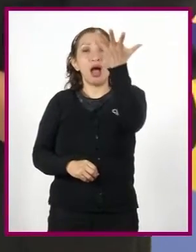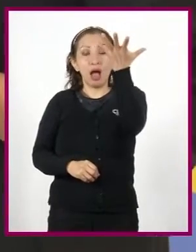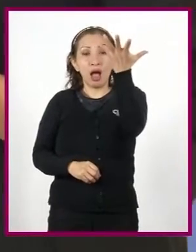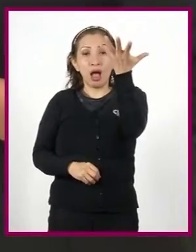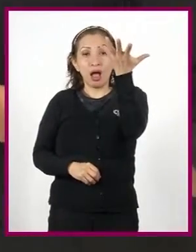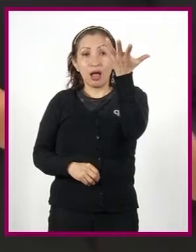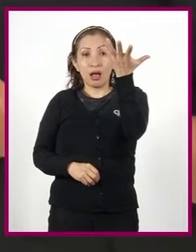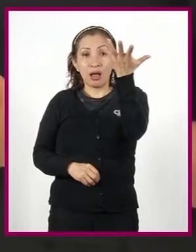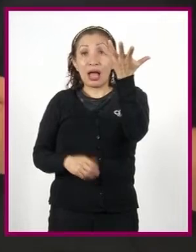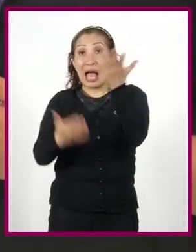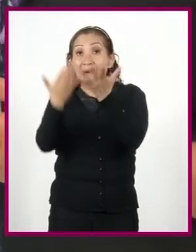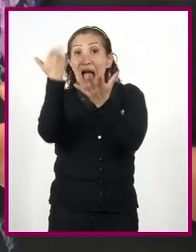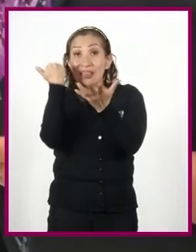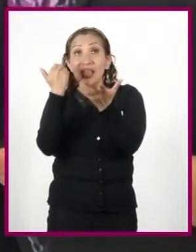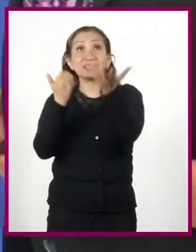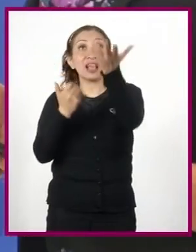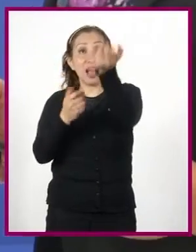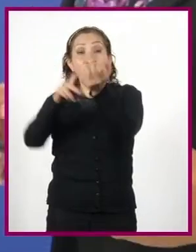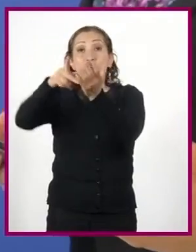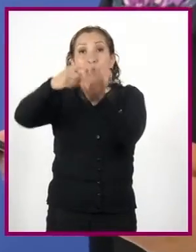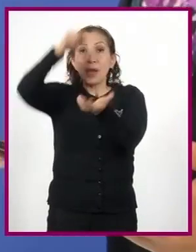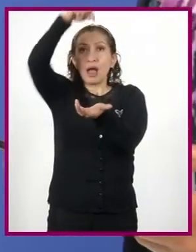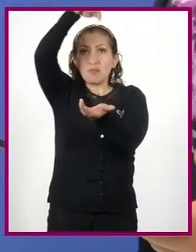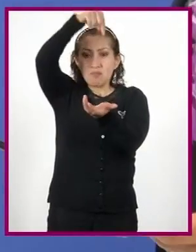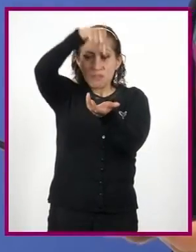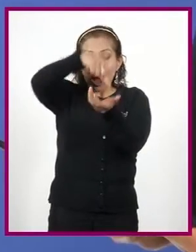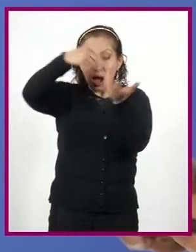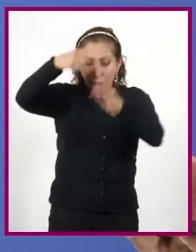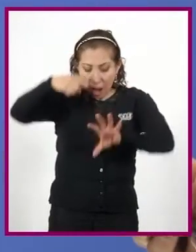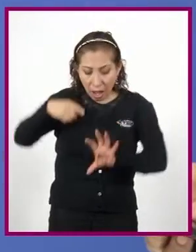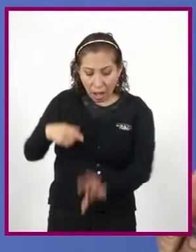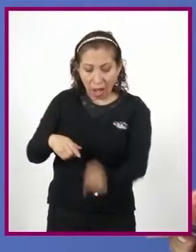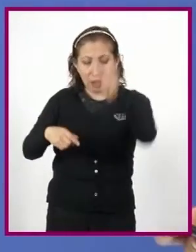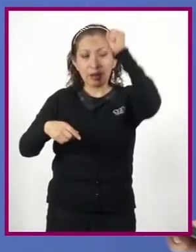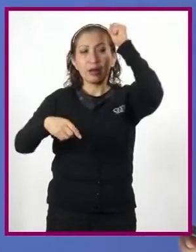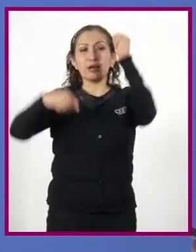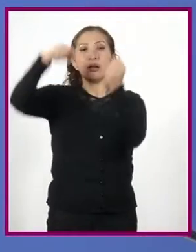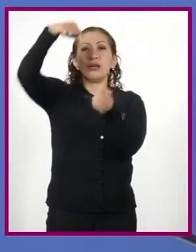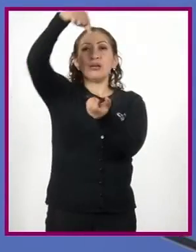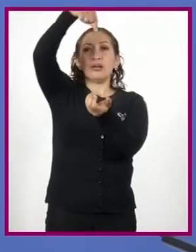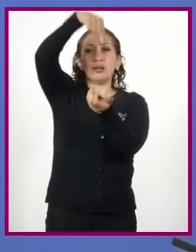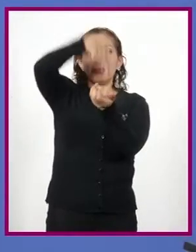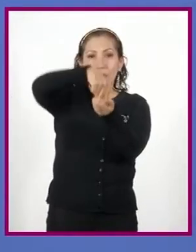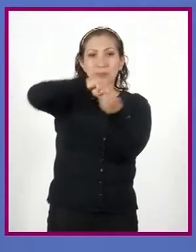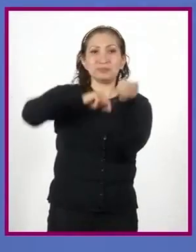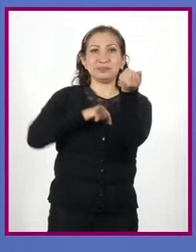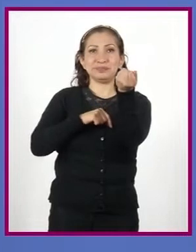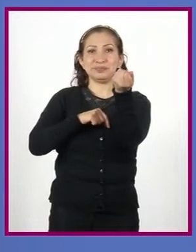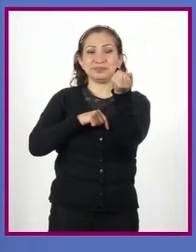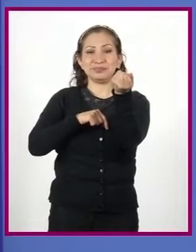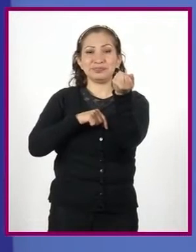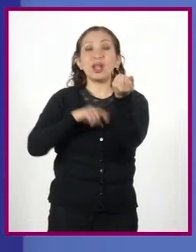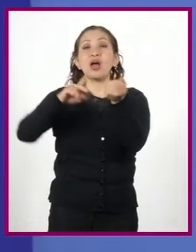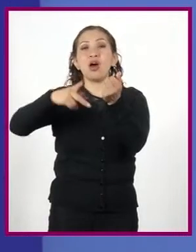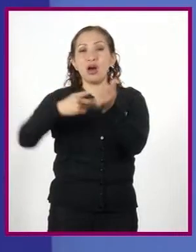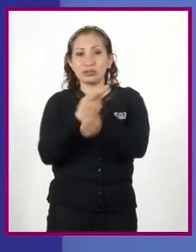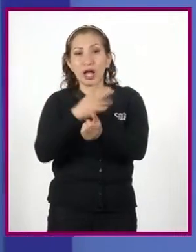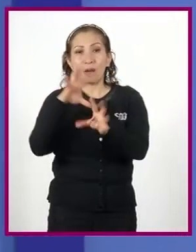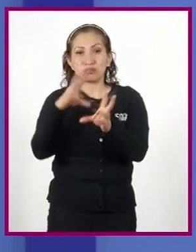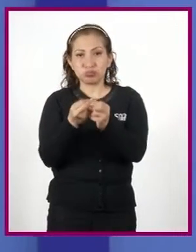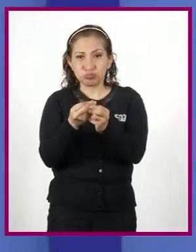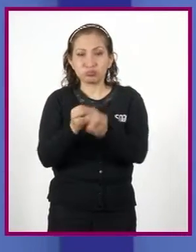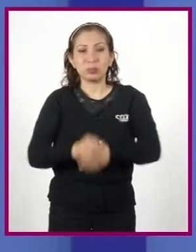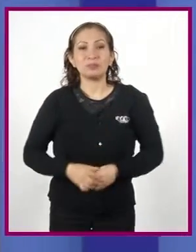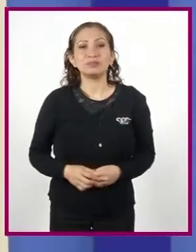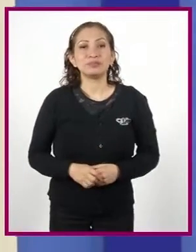y, antes de recibirlas otra vez, recoger del suelo otras piedras, para luego recibirlas todas